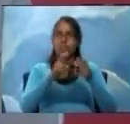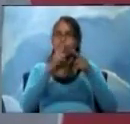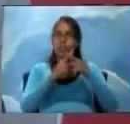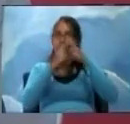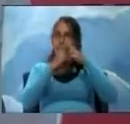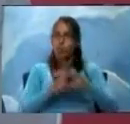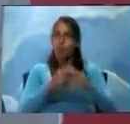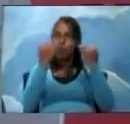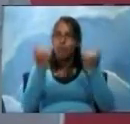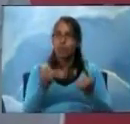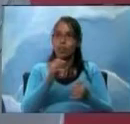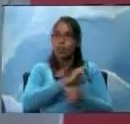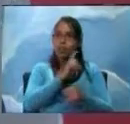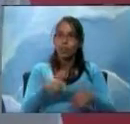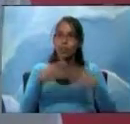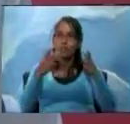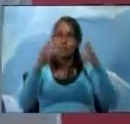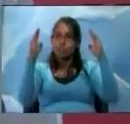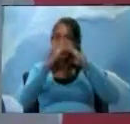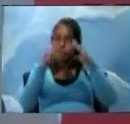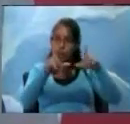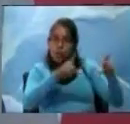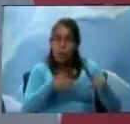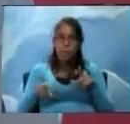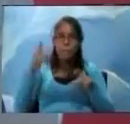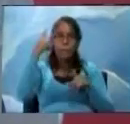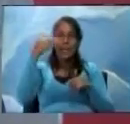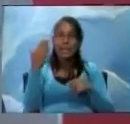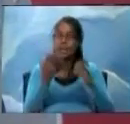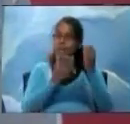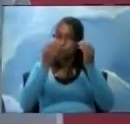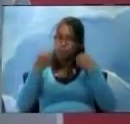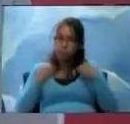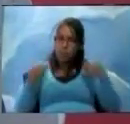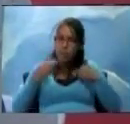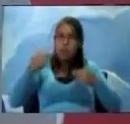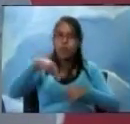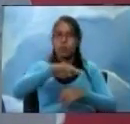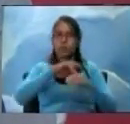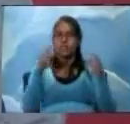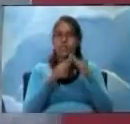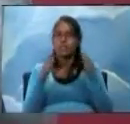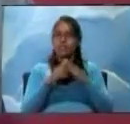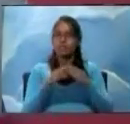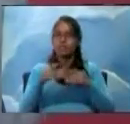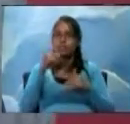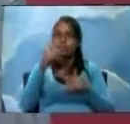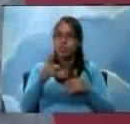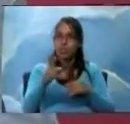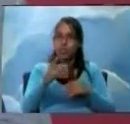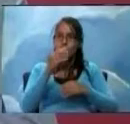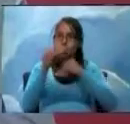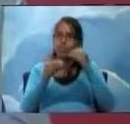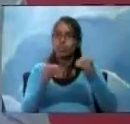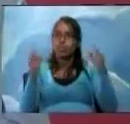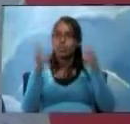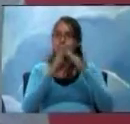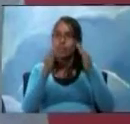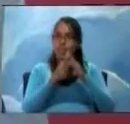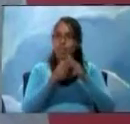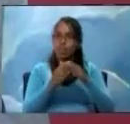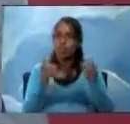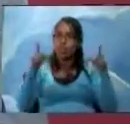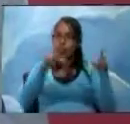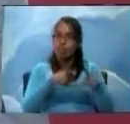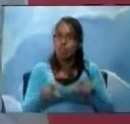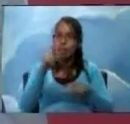ruego ahora que le hagamos un aposento a este siervo de Dios para que more en nuestra casa. Cuando tú le haces casa, le haces